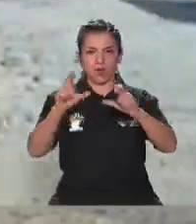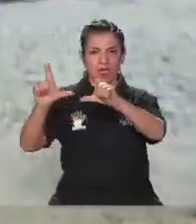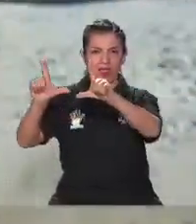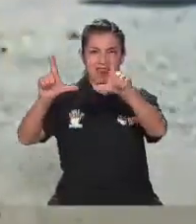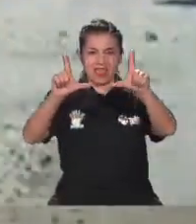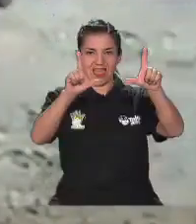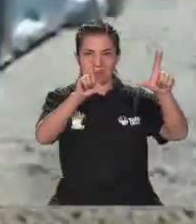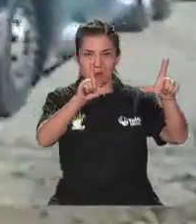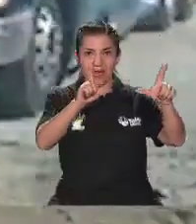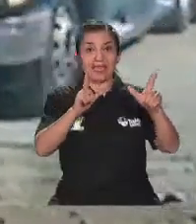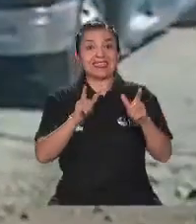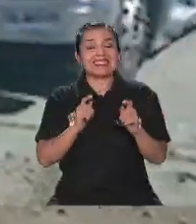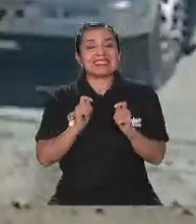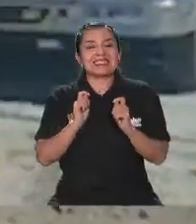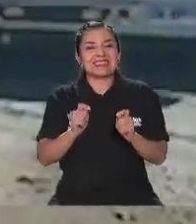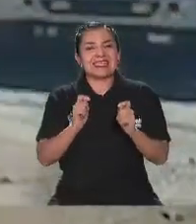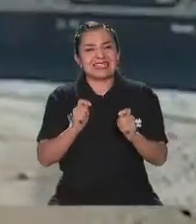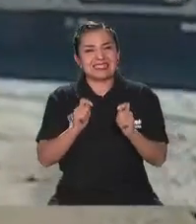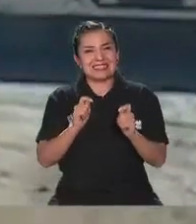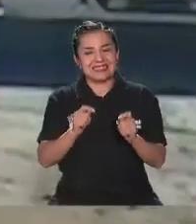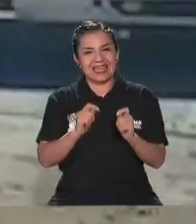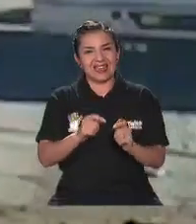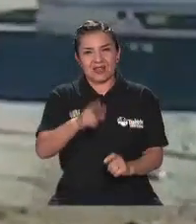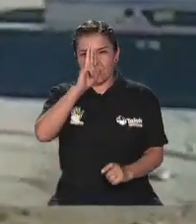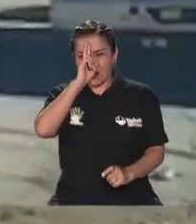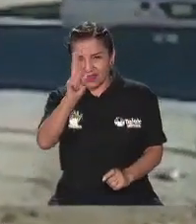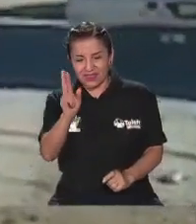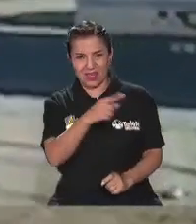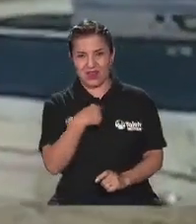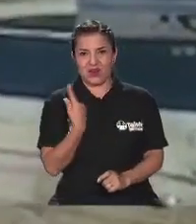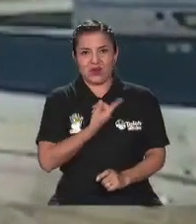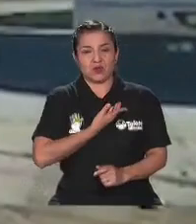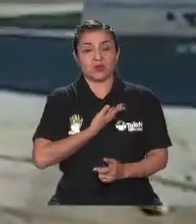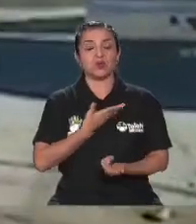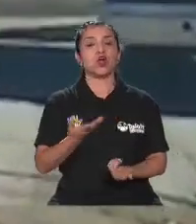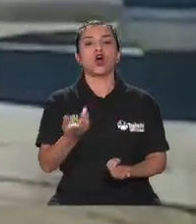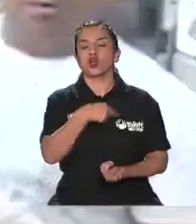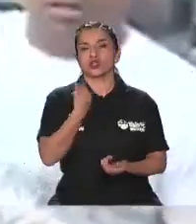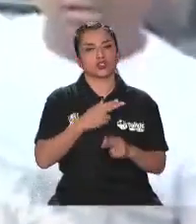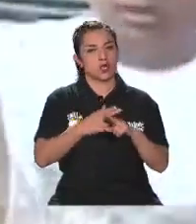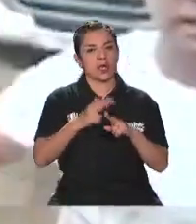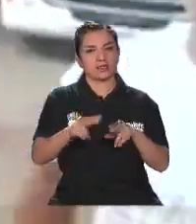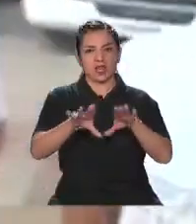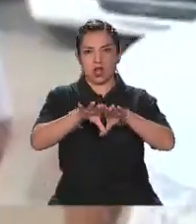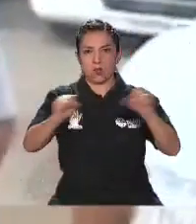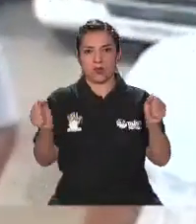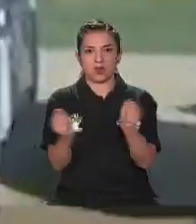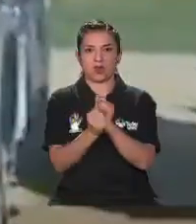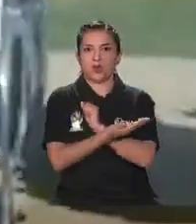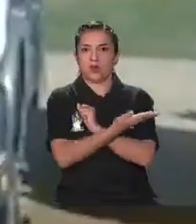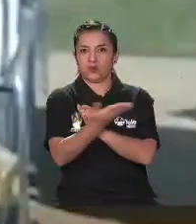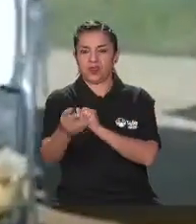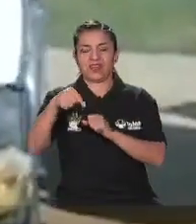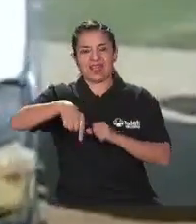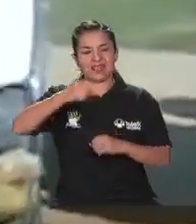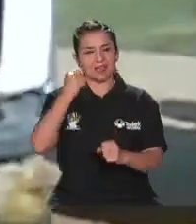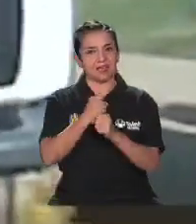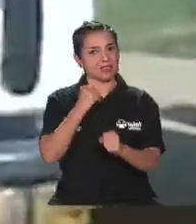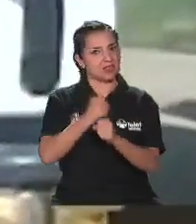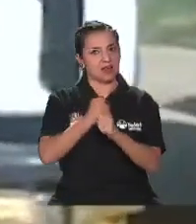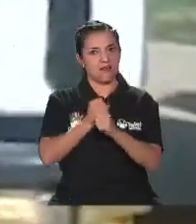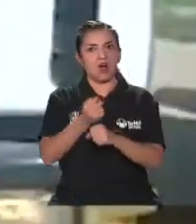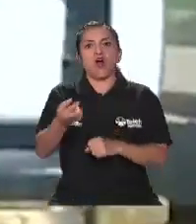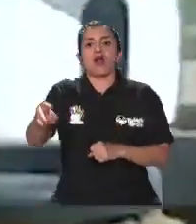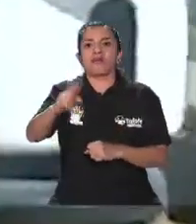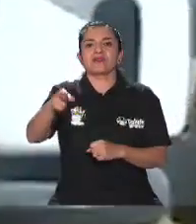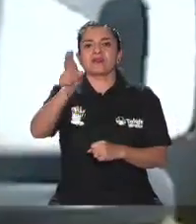tratando de que se nos reconozca un poco, se nos reivindique nosotros. Nosotros queremos hacer un compromiso con ustedes y este trabajo lo vamos a realizar año